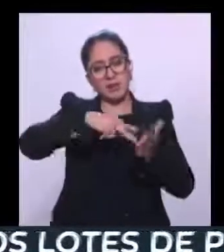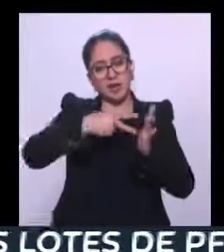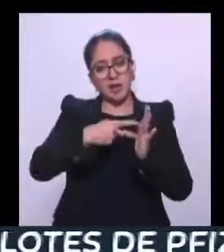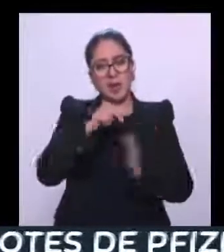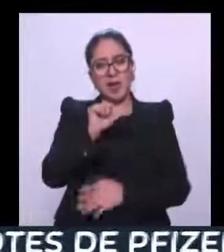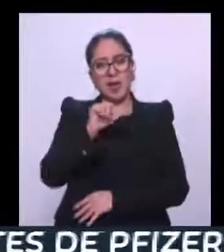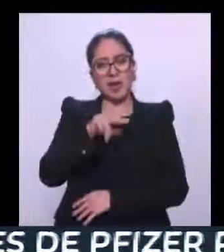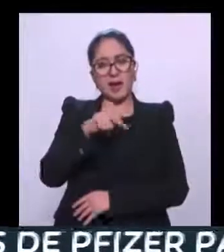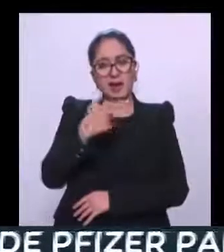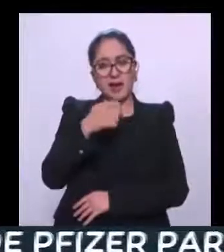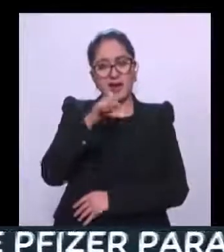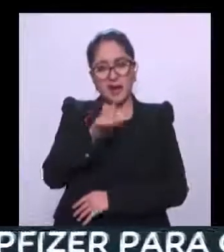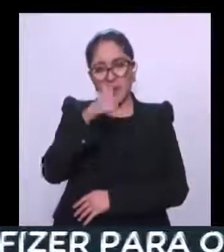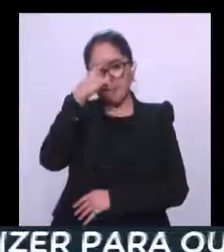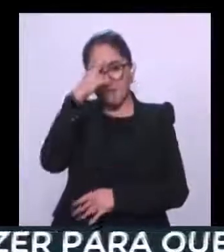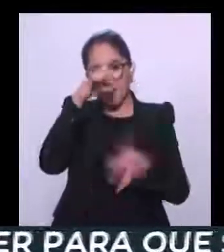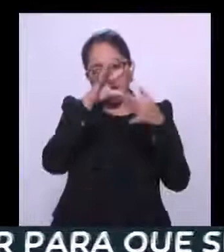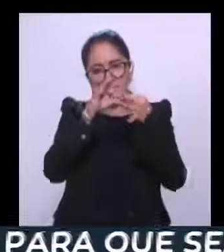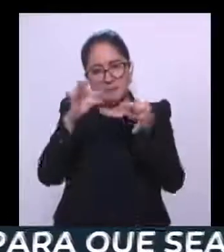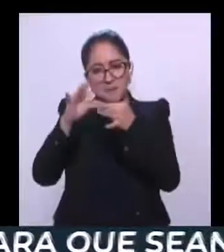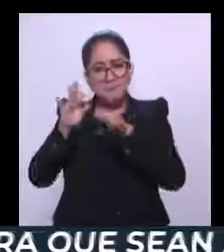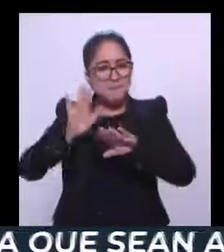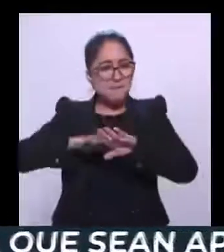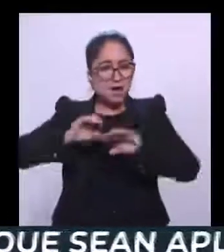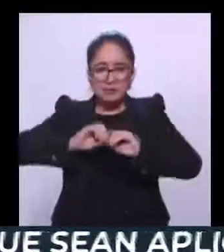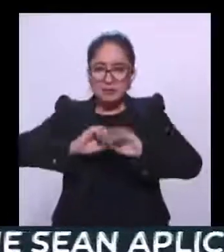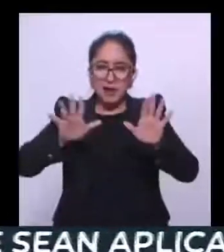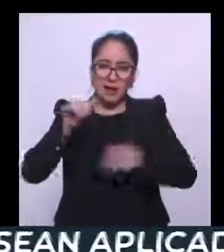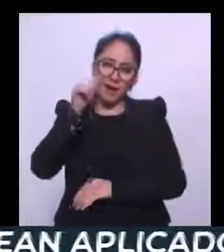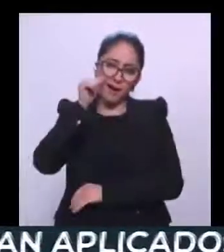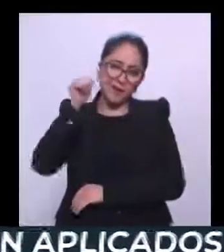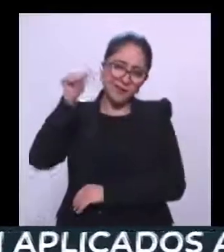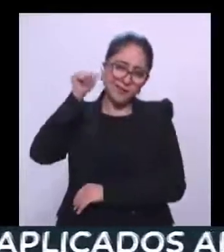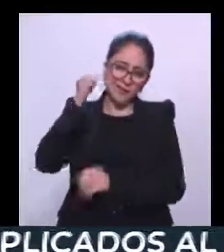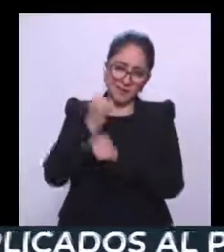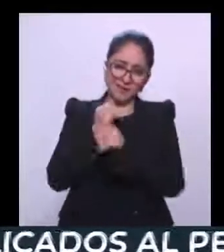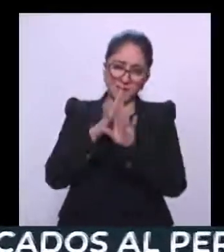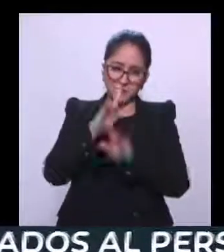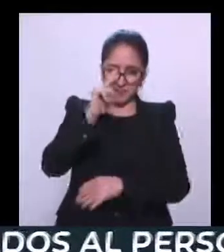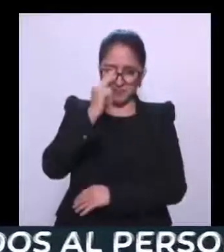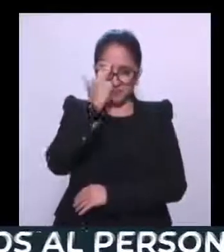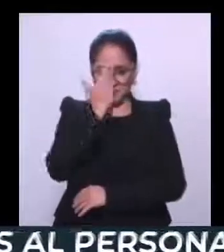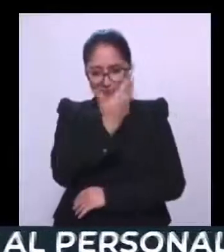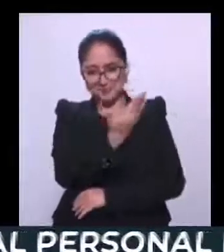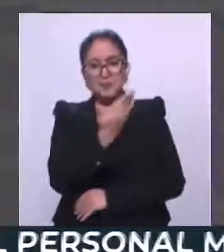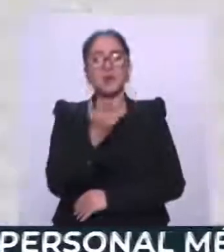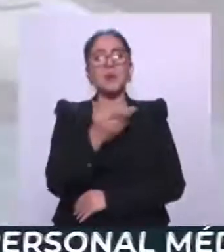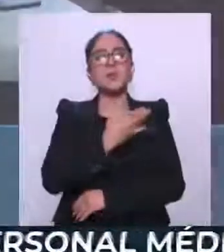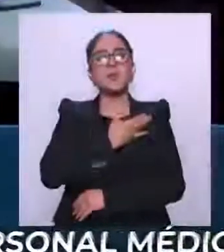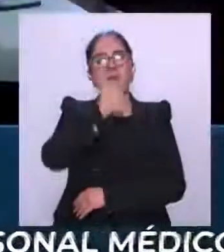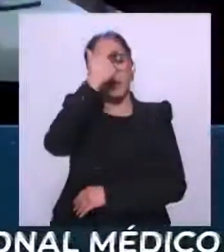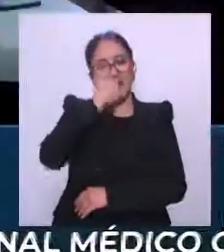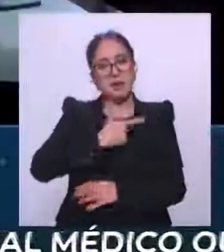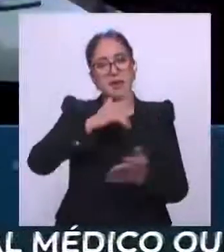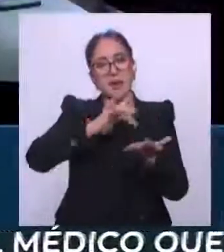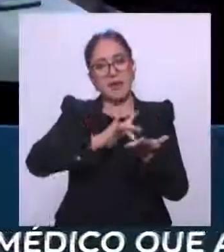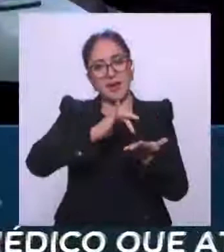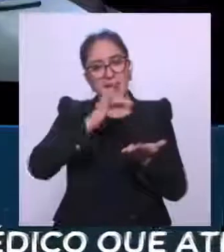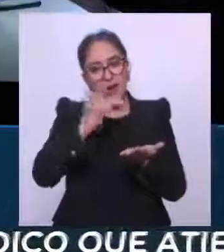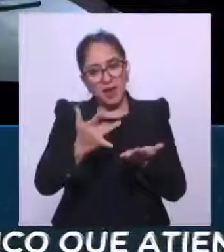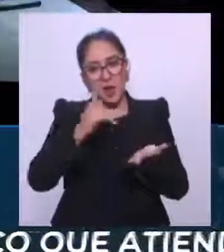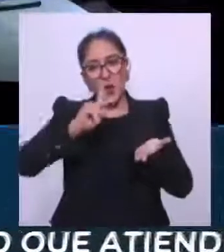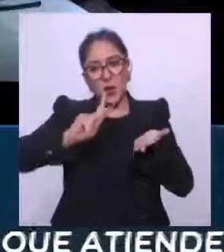Ángel Valderas para redondear la información que ayer comentamos en este espacio. Ingeniero, muy buenas noches. Gracias una vez más